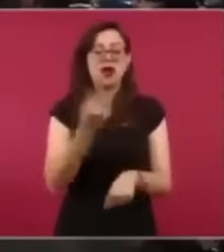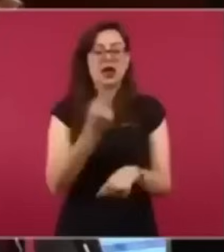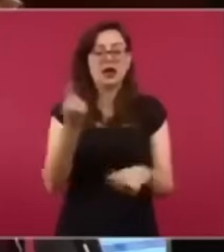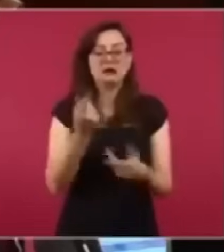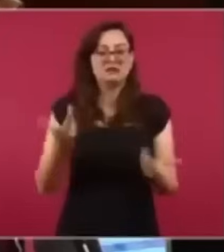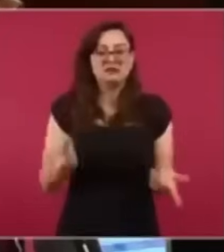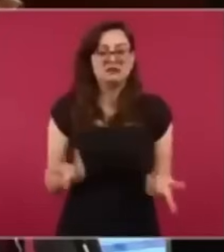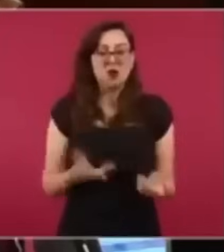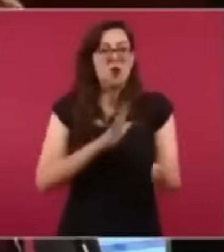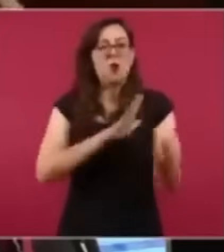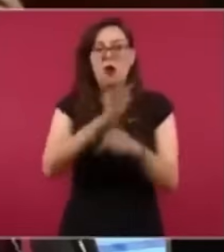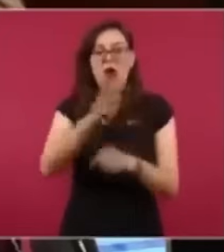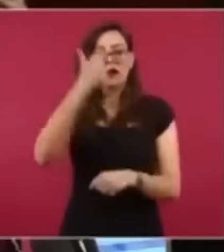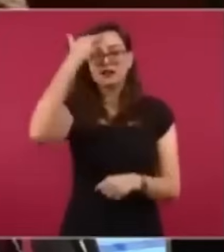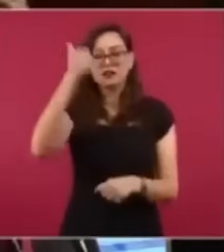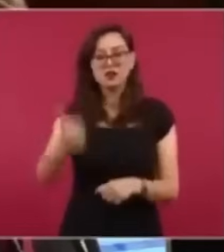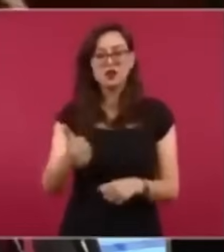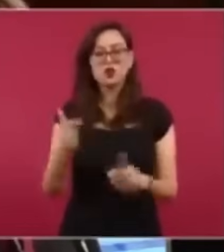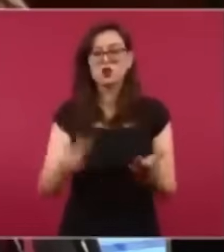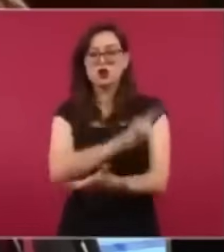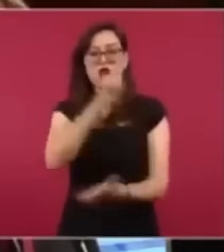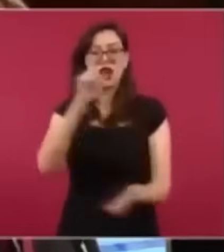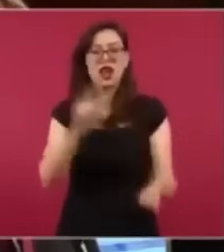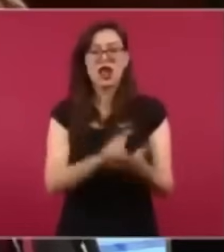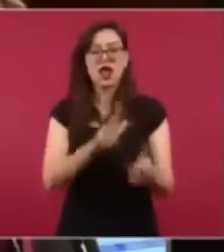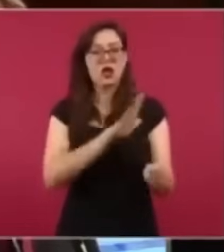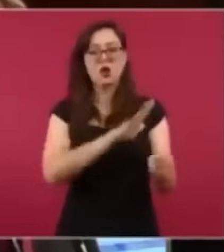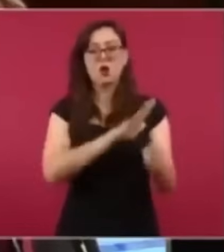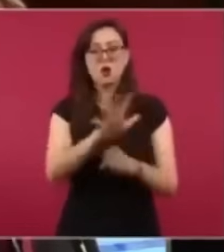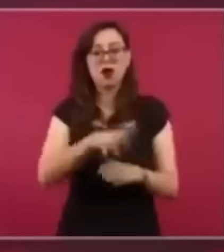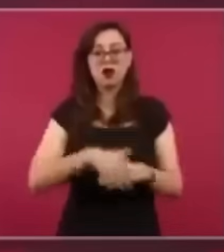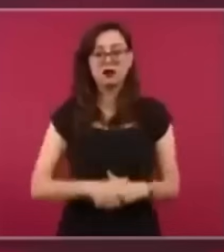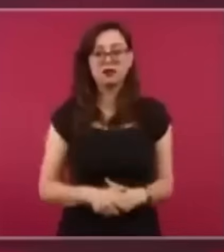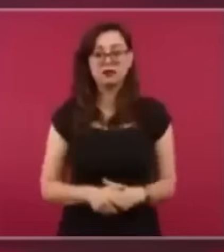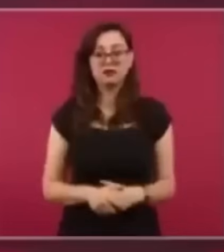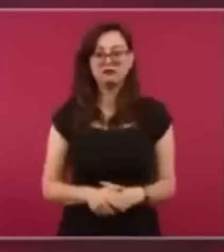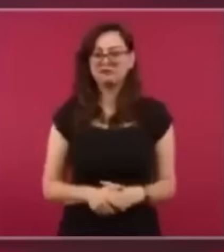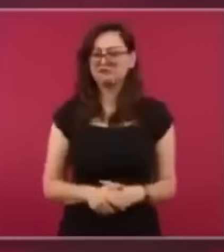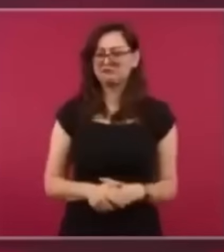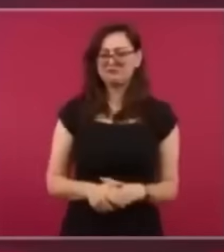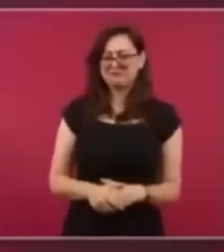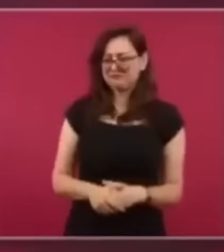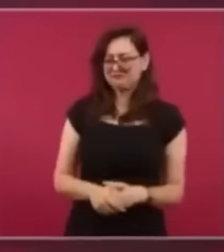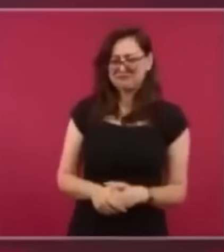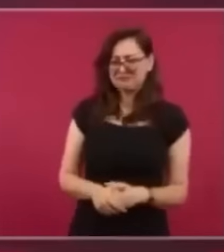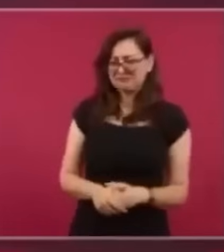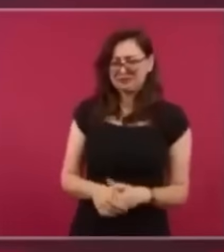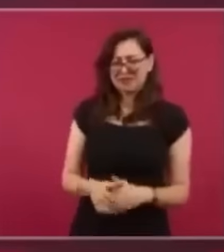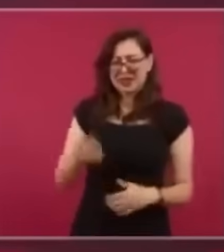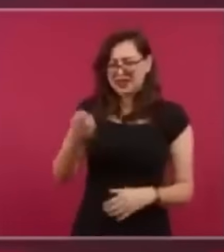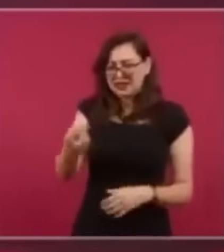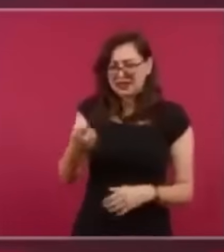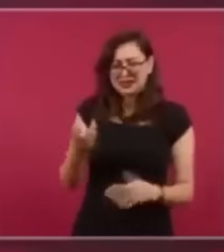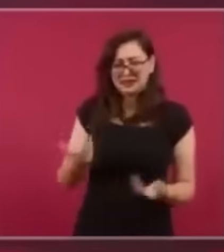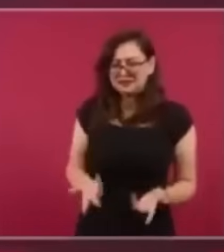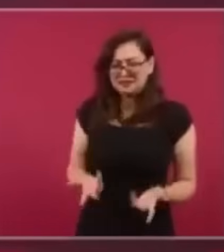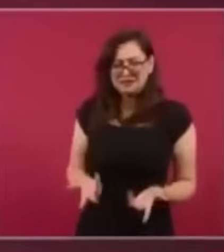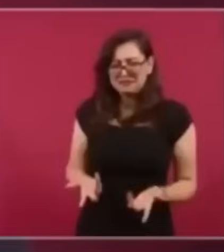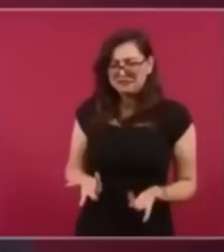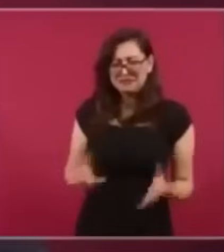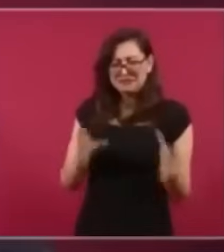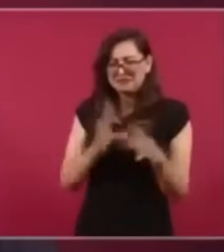usted por la cual hizo esto la Secretaría de la Defensa? No me explicaron nada, es que eso seguramente tiene que